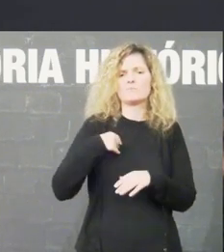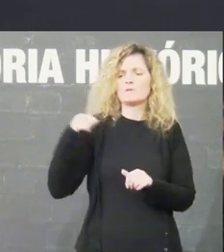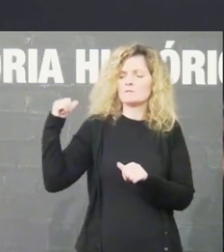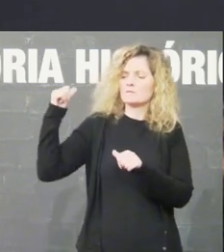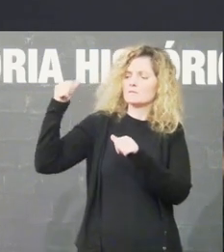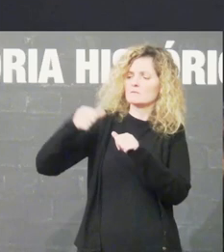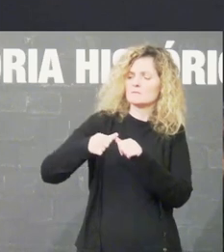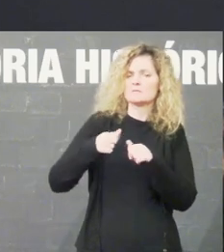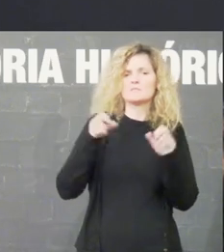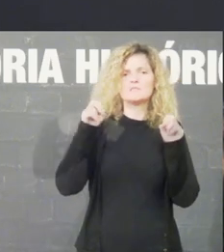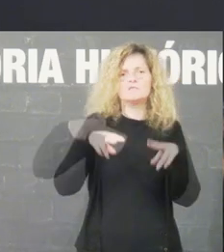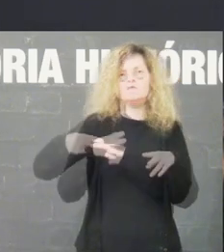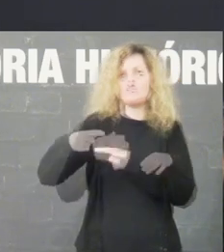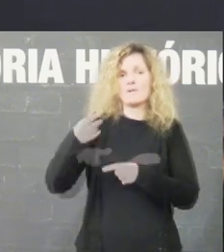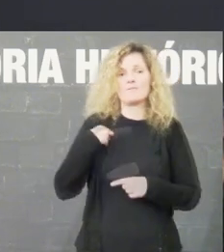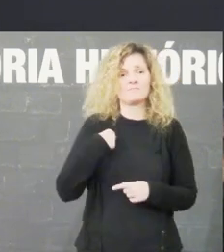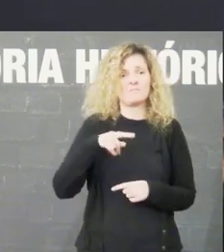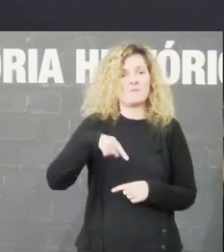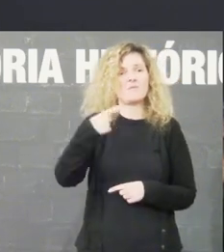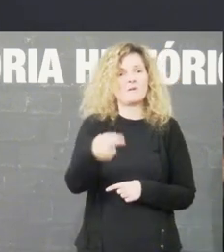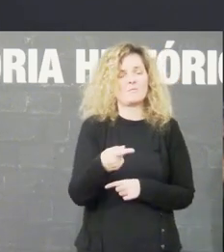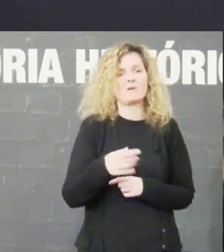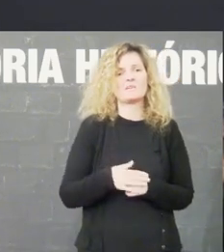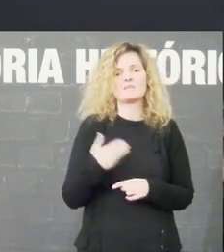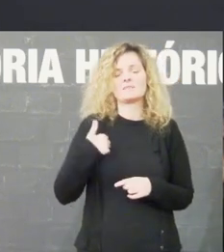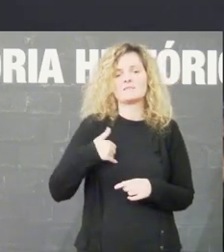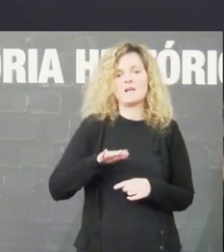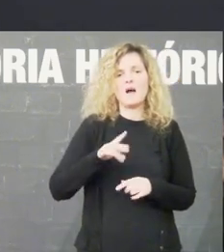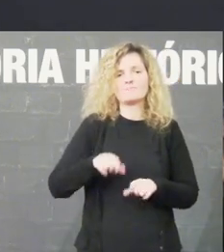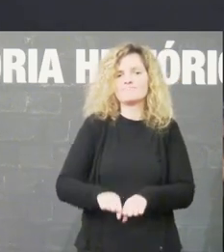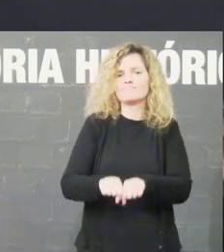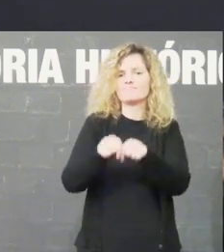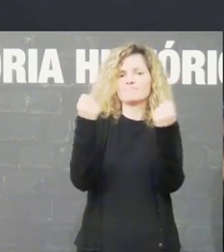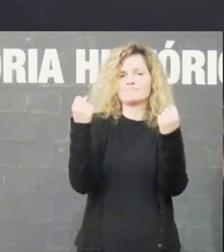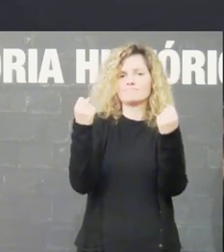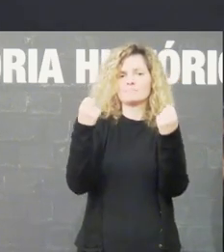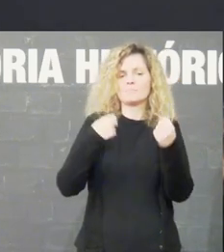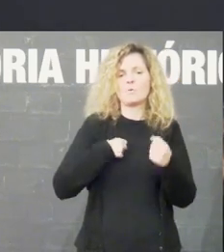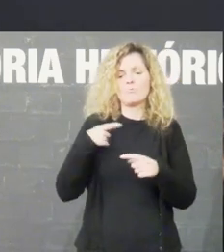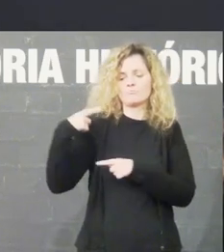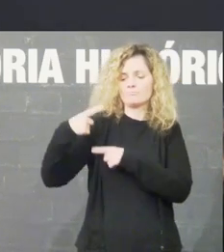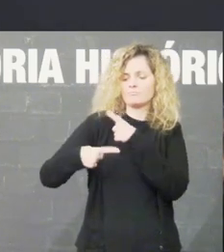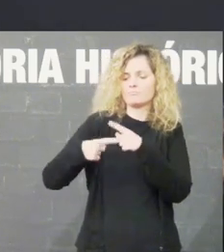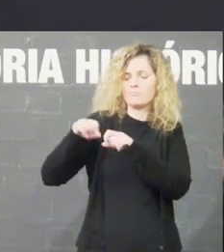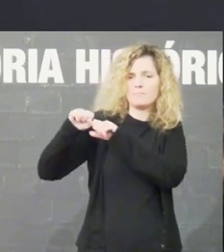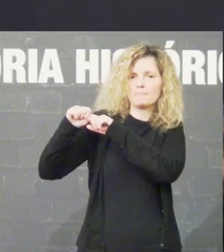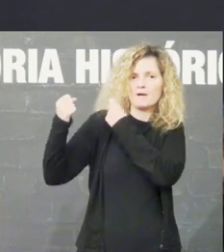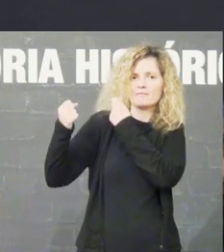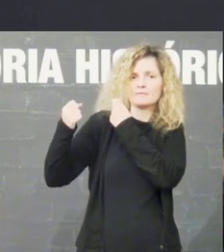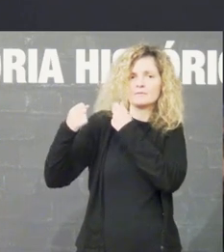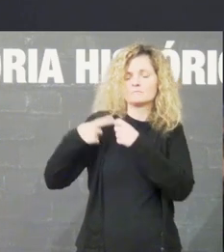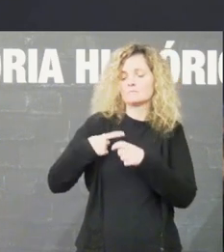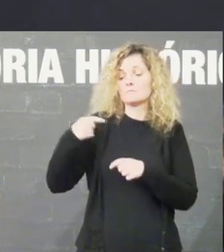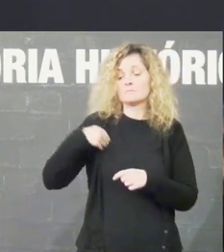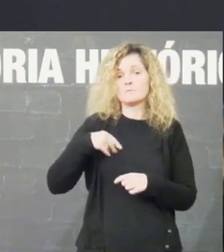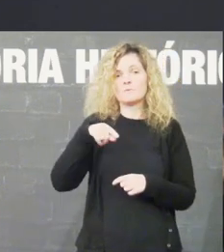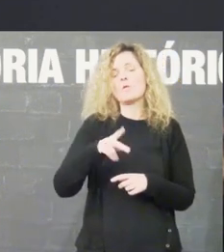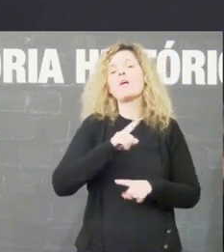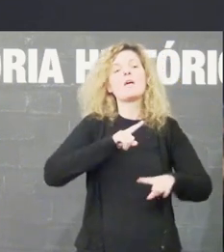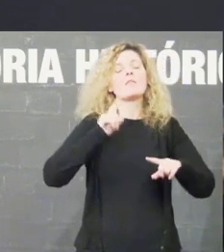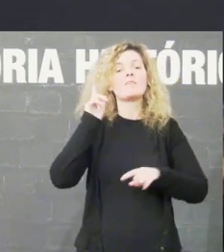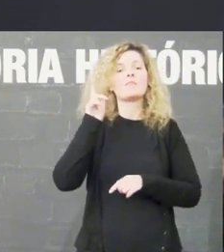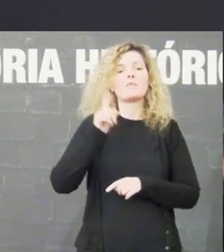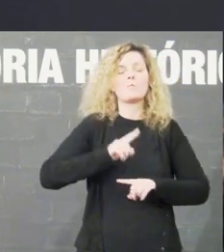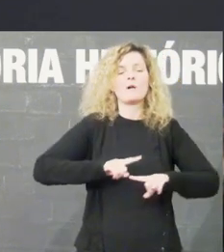se transmitiu sobre elas. Esa é hora de romper o elo transmisor para poder legarlle unha